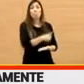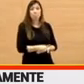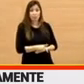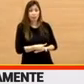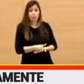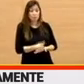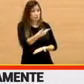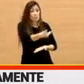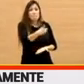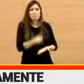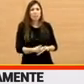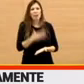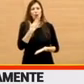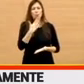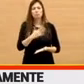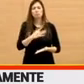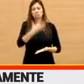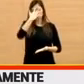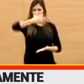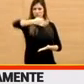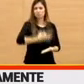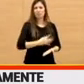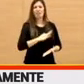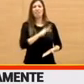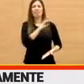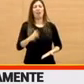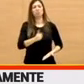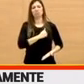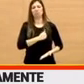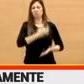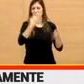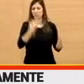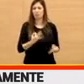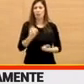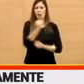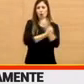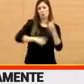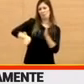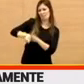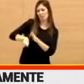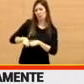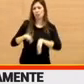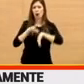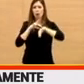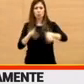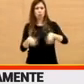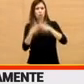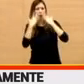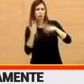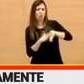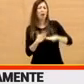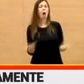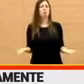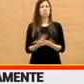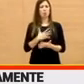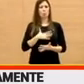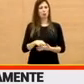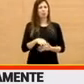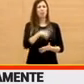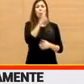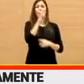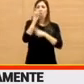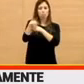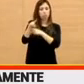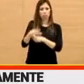de fe, que creamos que es posible esa compatibilidad entre la economía de derechas y la agenda social de izquierdas. Nos dice que no hagamos caso a lo que dice sinceramente